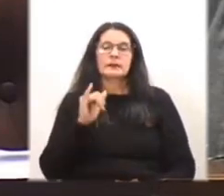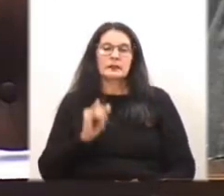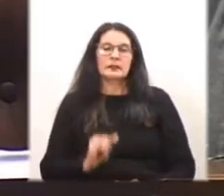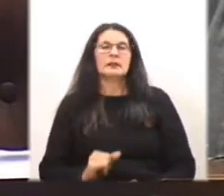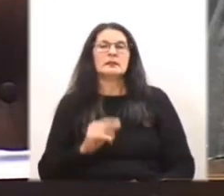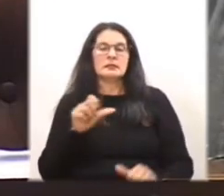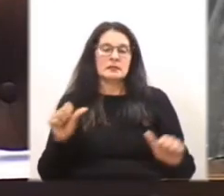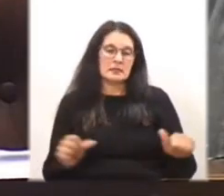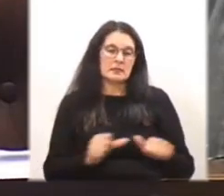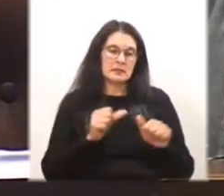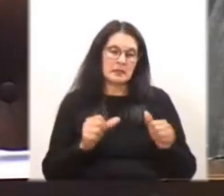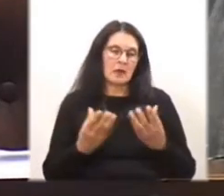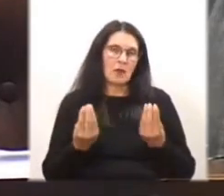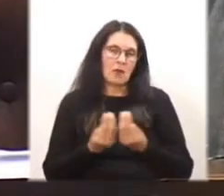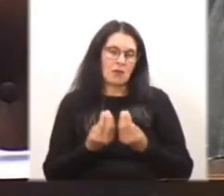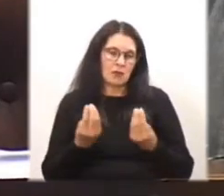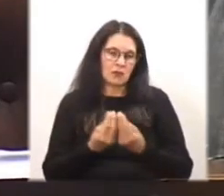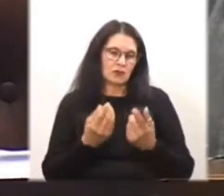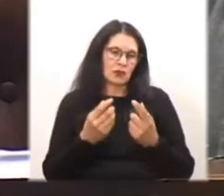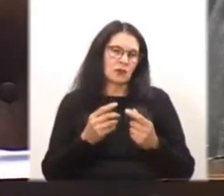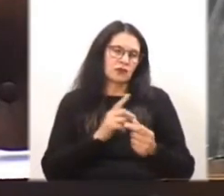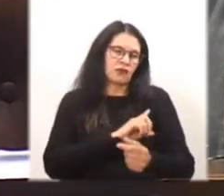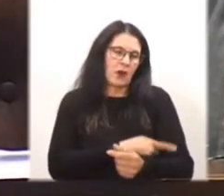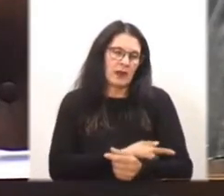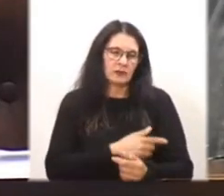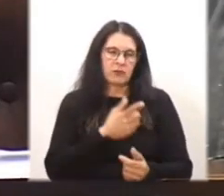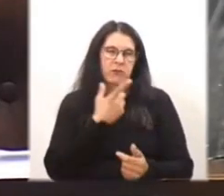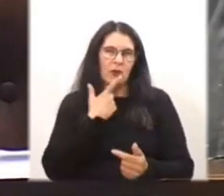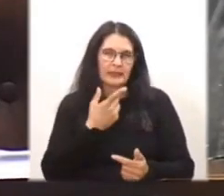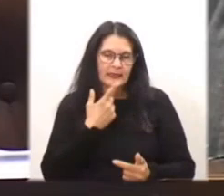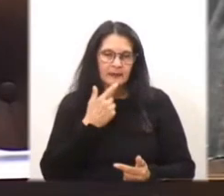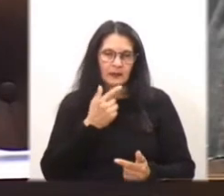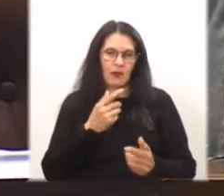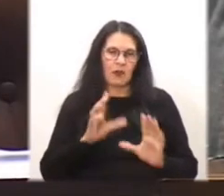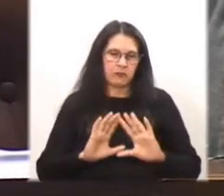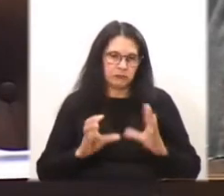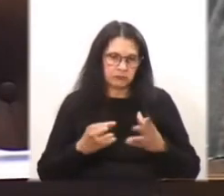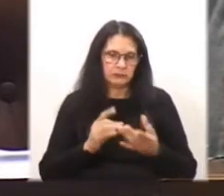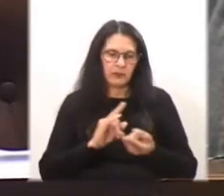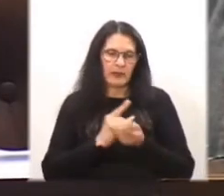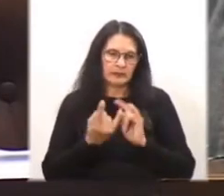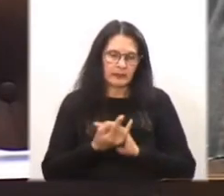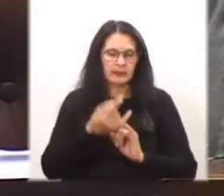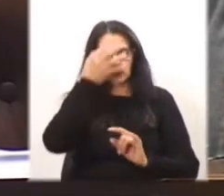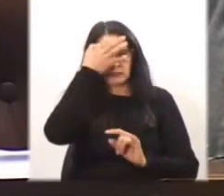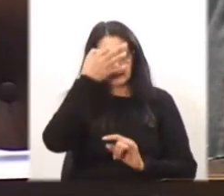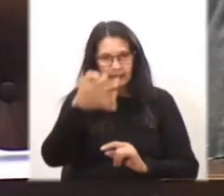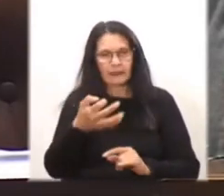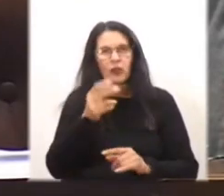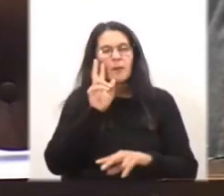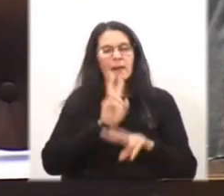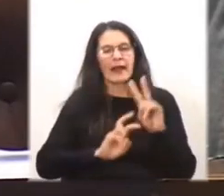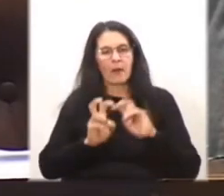realizaron múltiples esfuerzos políticos, parlamentarios y técnicos para buscar aprovechar ese recurso.